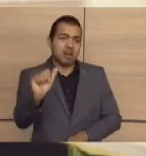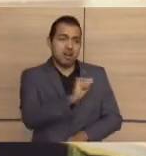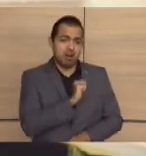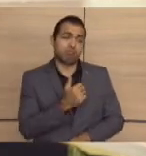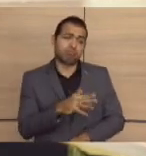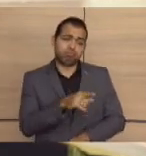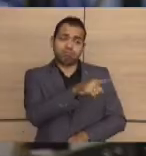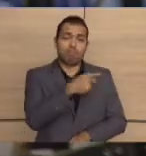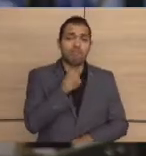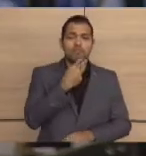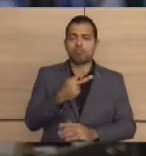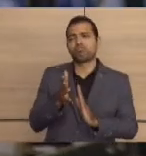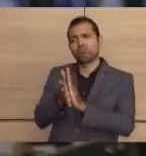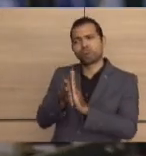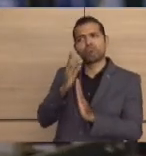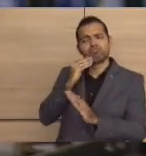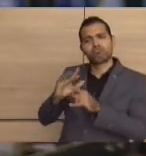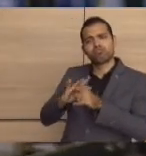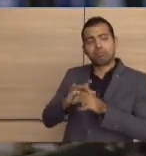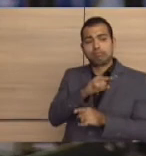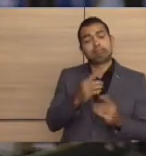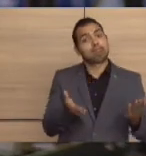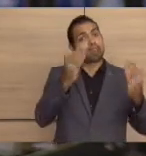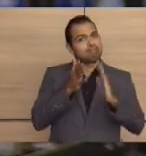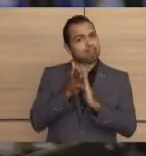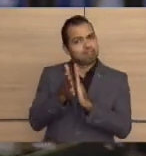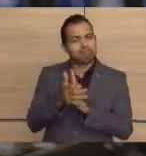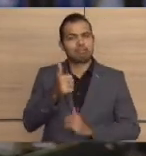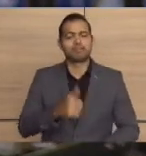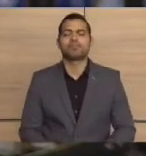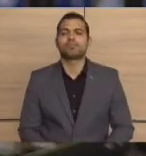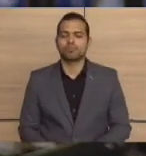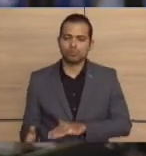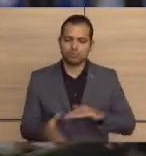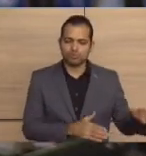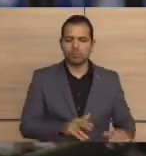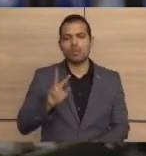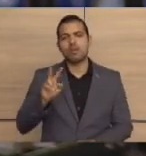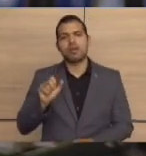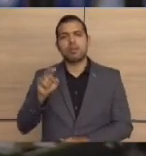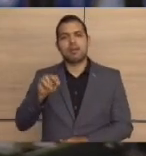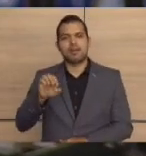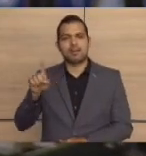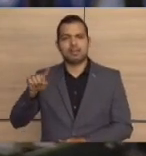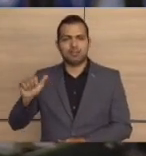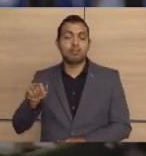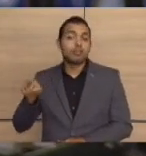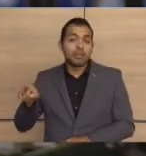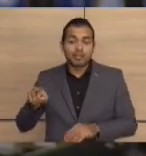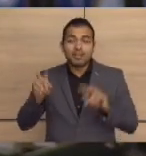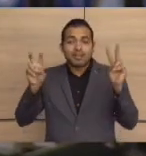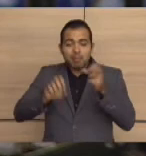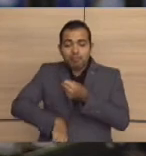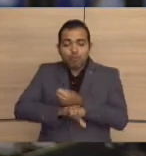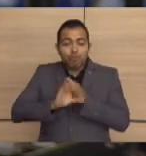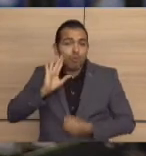Gracias. Vanessa, te quisiera preguntar, tú has liderado una difícil lucha en el fútbol por las mujeres.